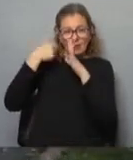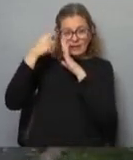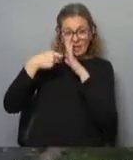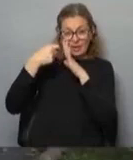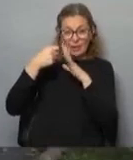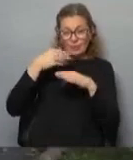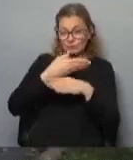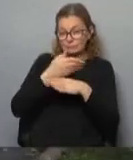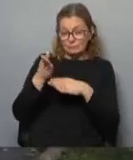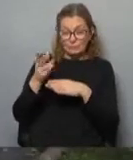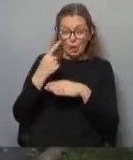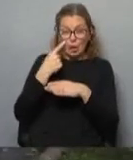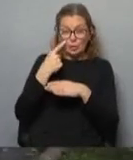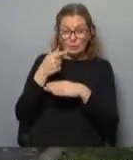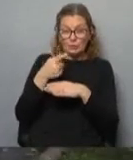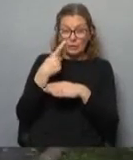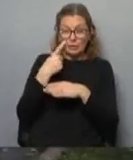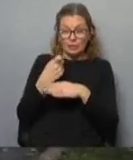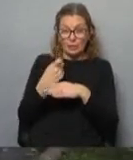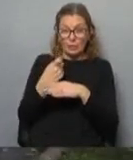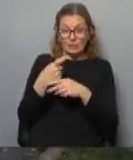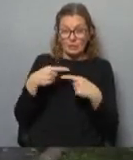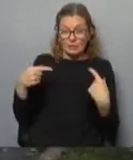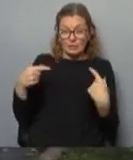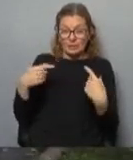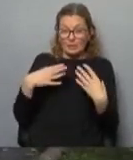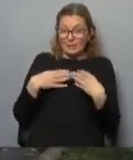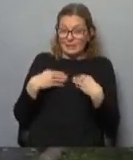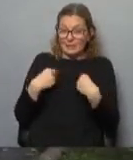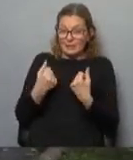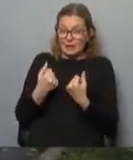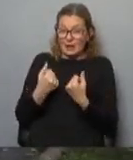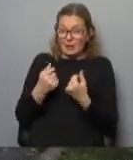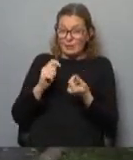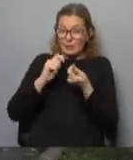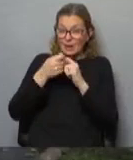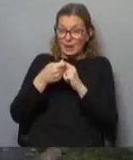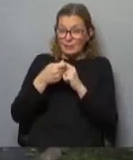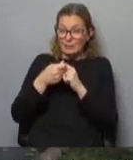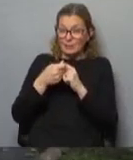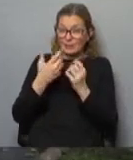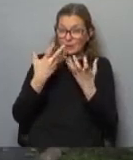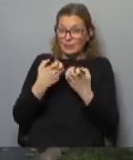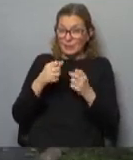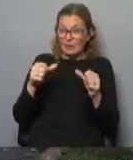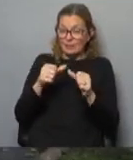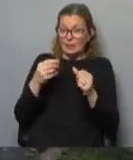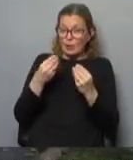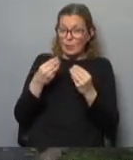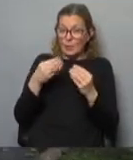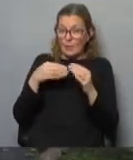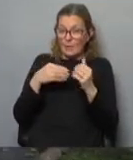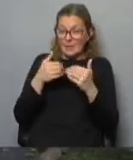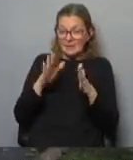esto nos dio cuenta en muchos casos de una sensibilidad y de un cambio que es el que hemos querido generar en esto de cómo abordar